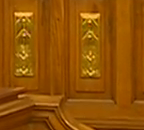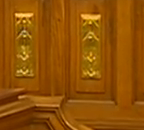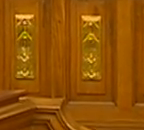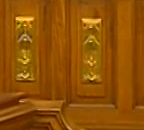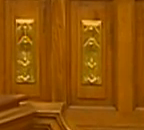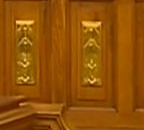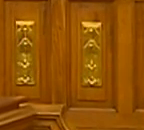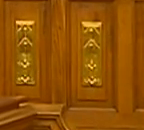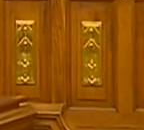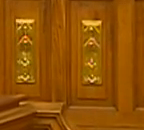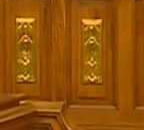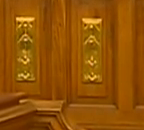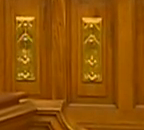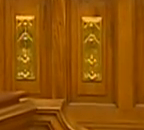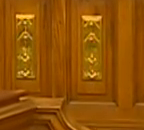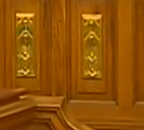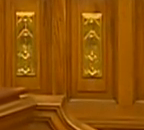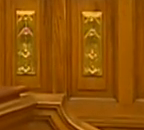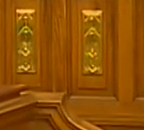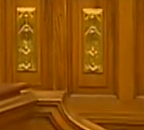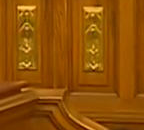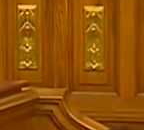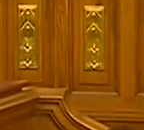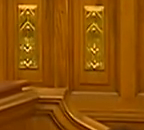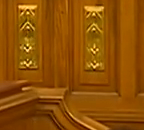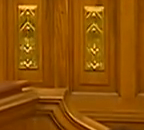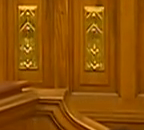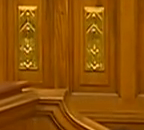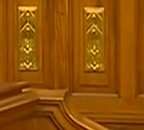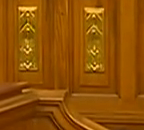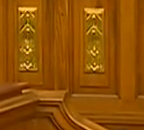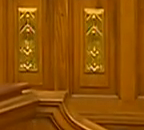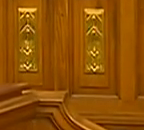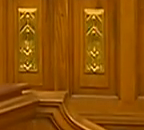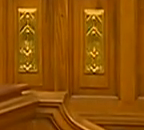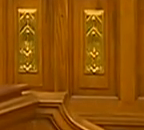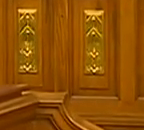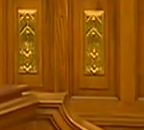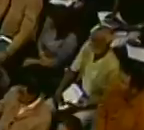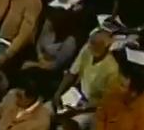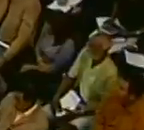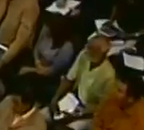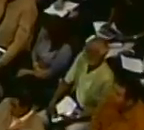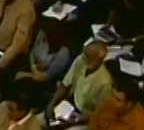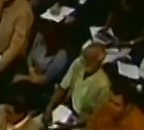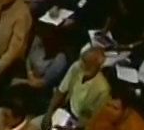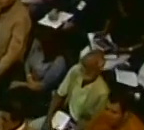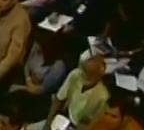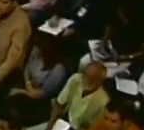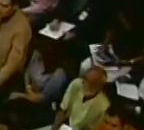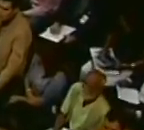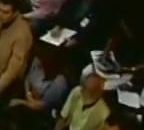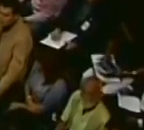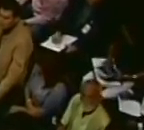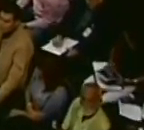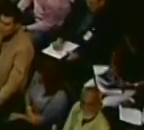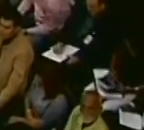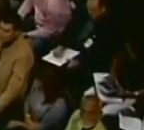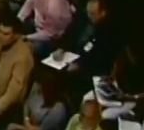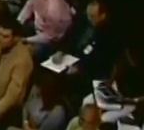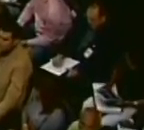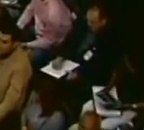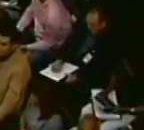la calidad de este combatiente de su calidad revolucionaria que como bien ha dicho el presidente maduro de su verbo encendido